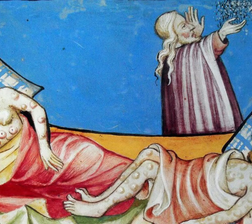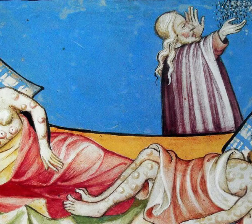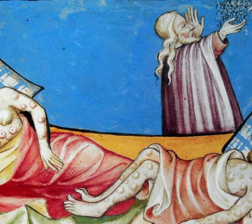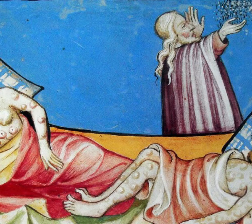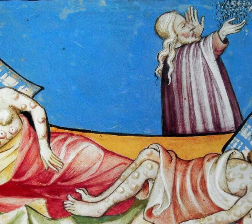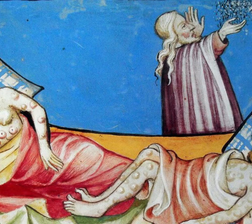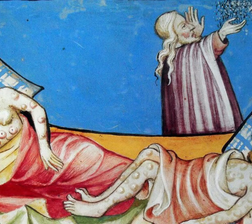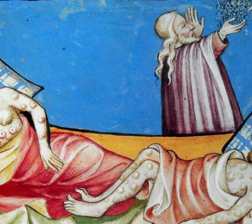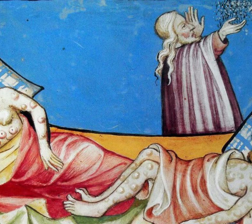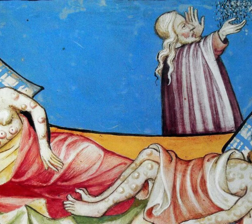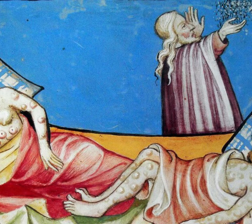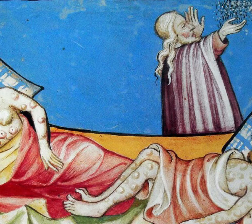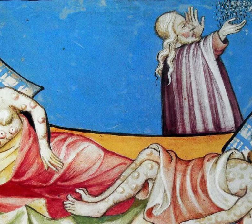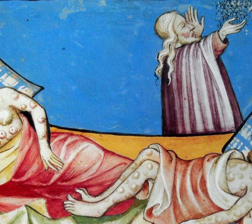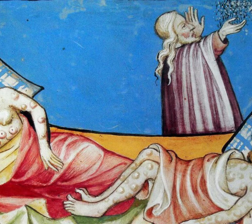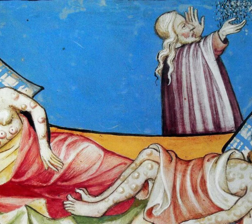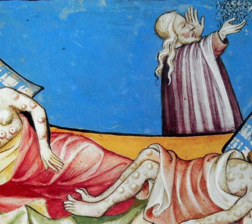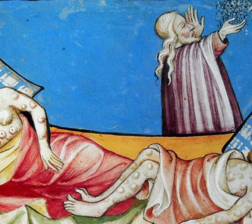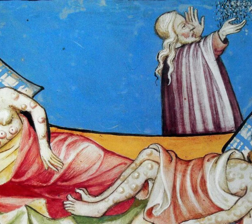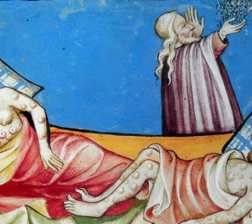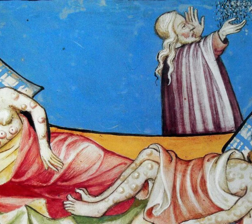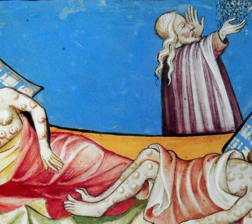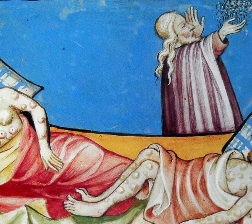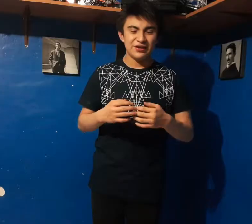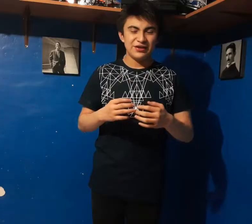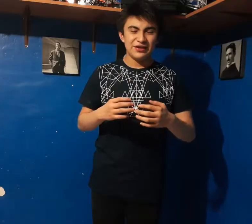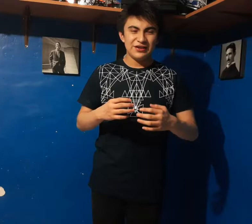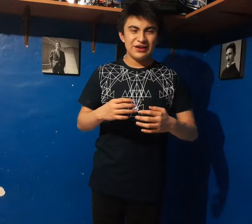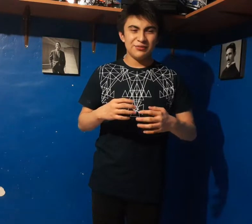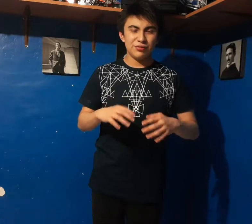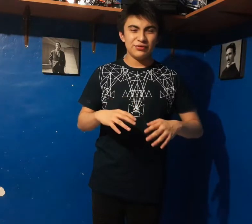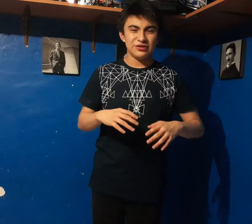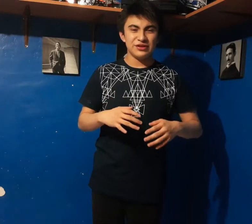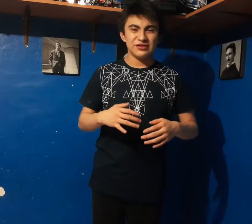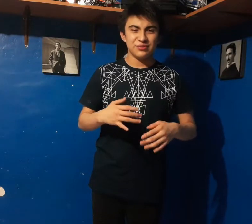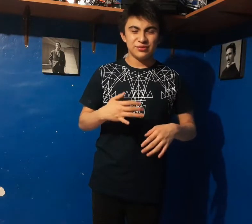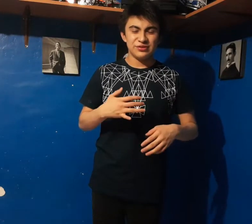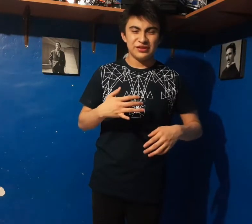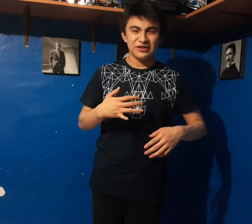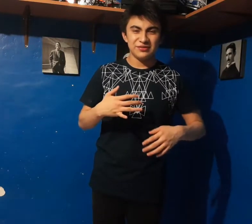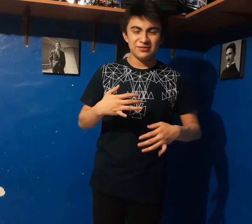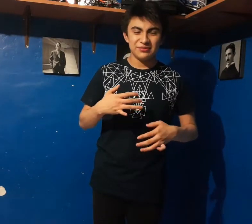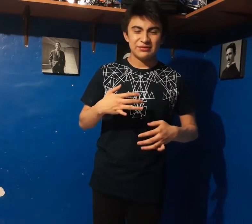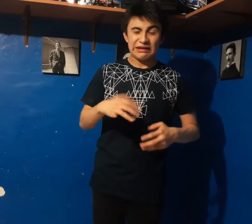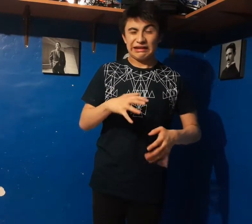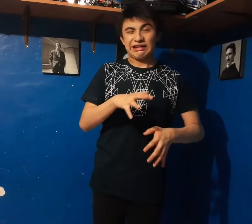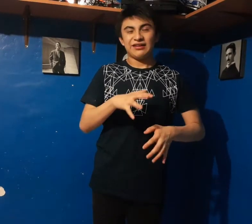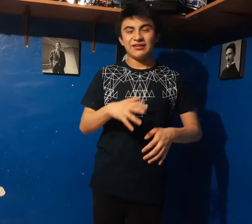axilas, en la ingle y en otras partes del cuerpo. Eran bultos llenos de pus y